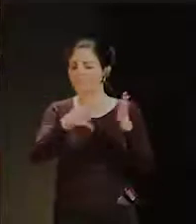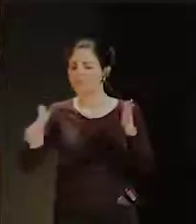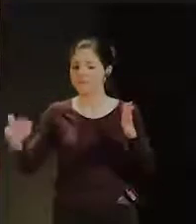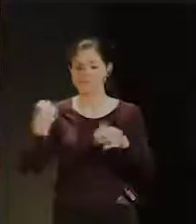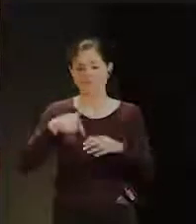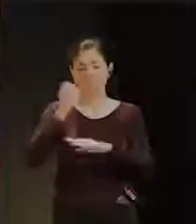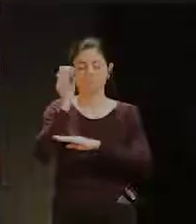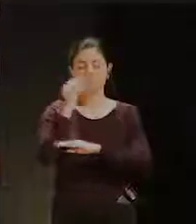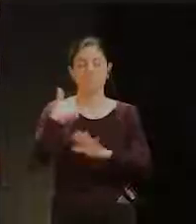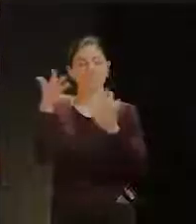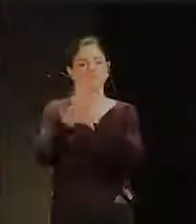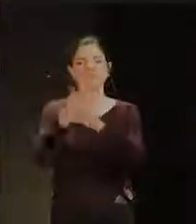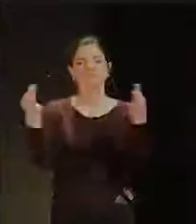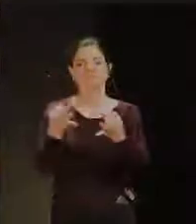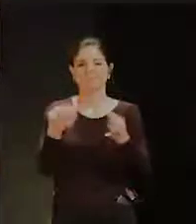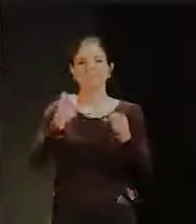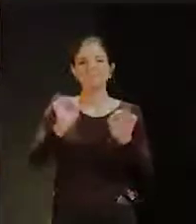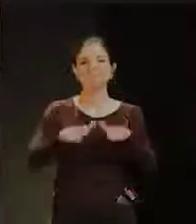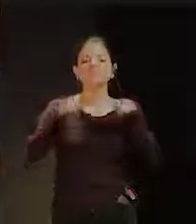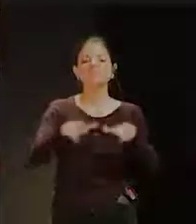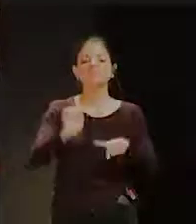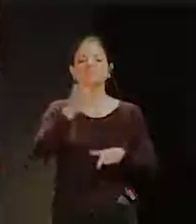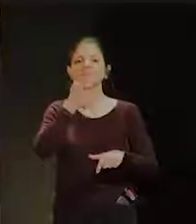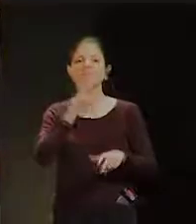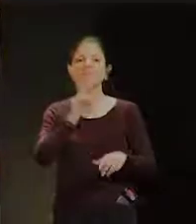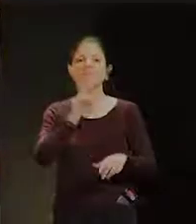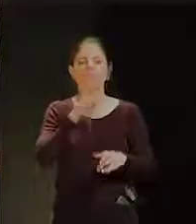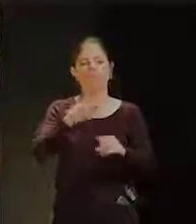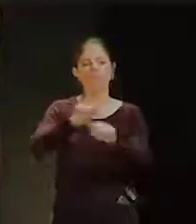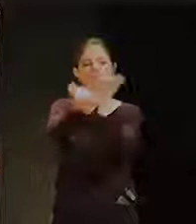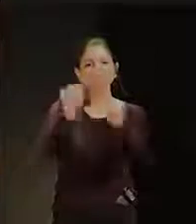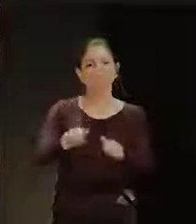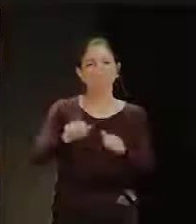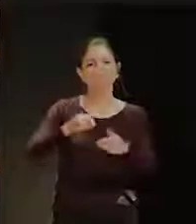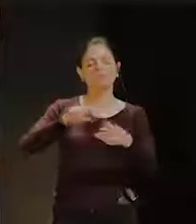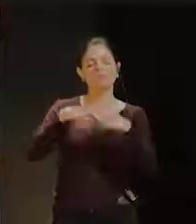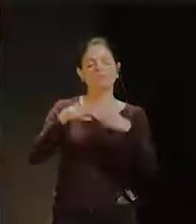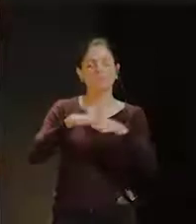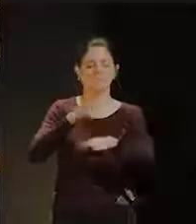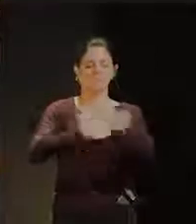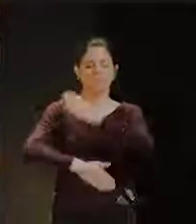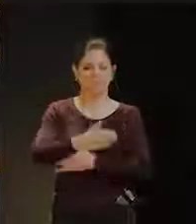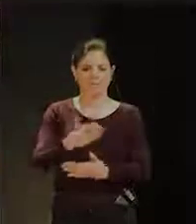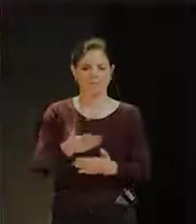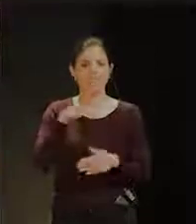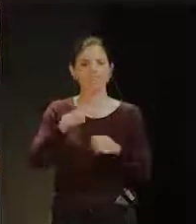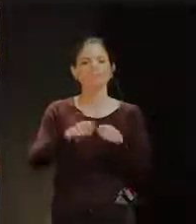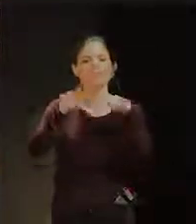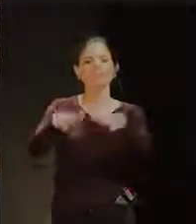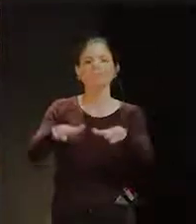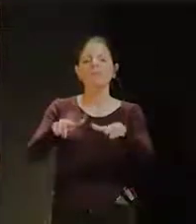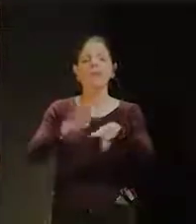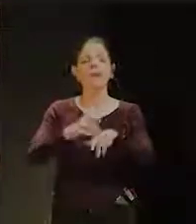esta ponencia voy a hablar sobre el marco del Reino Unido, que es el modelo social para la discapacidad. Es un marco